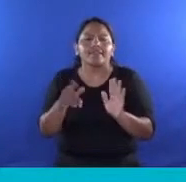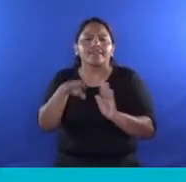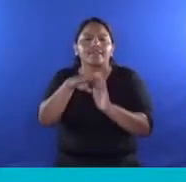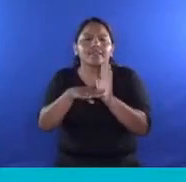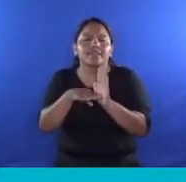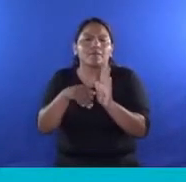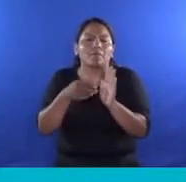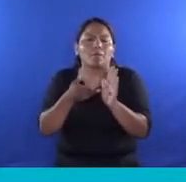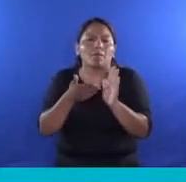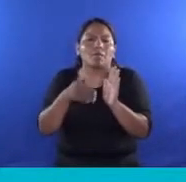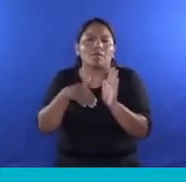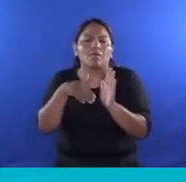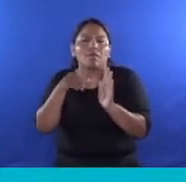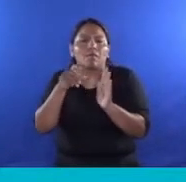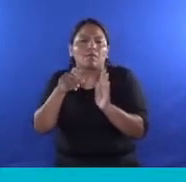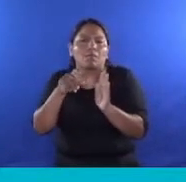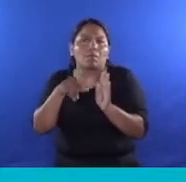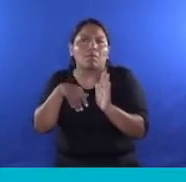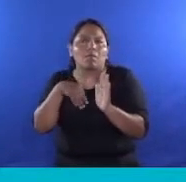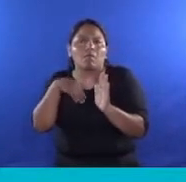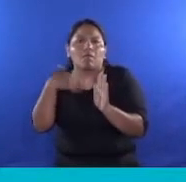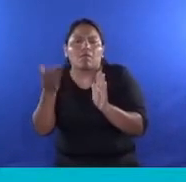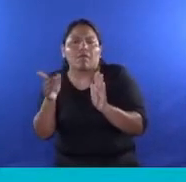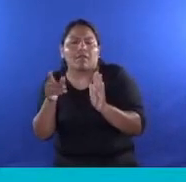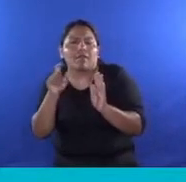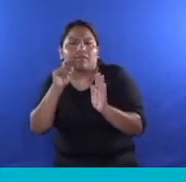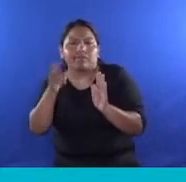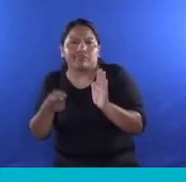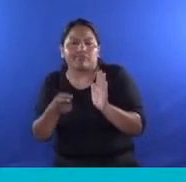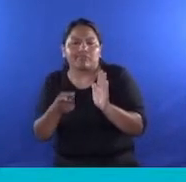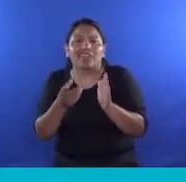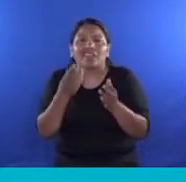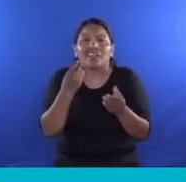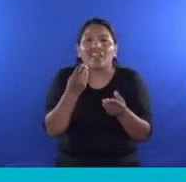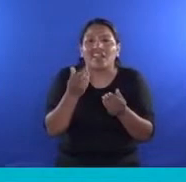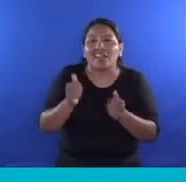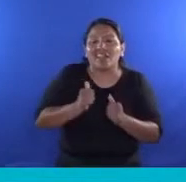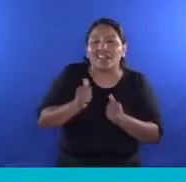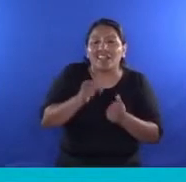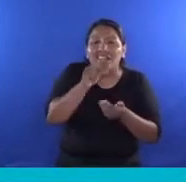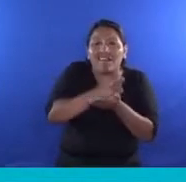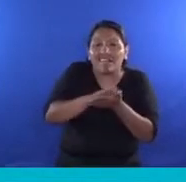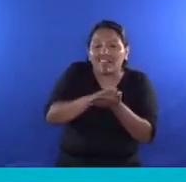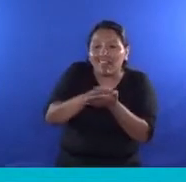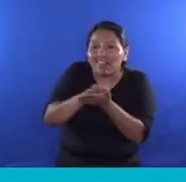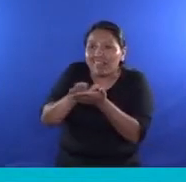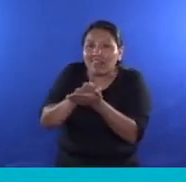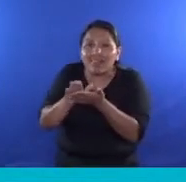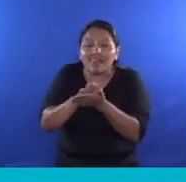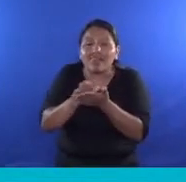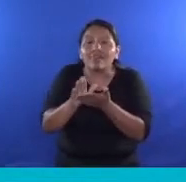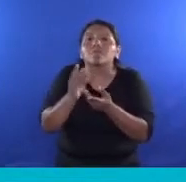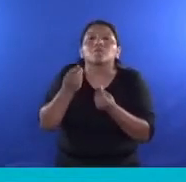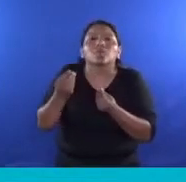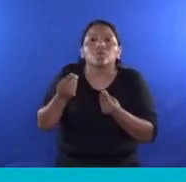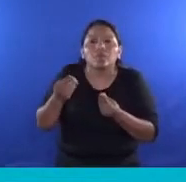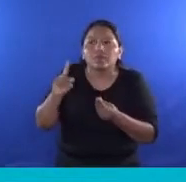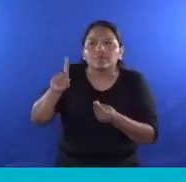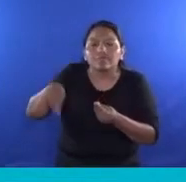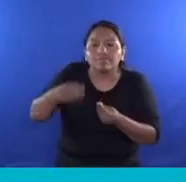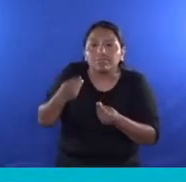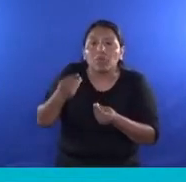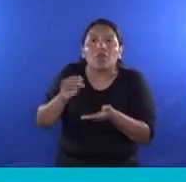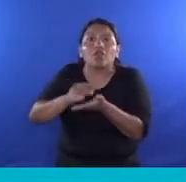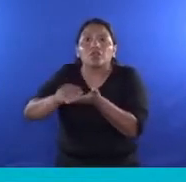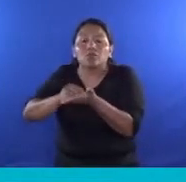normas. Nuestras normas hablan de que las vacancias se generan únicamente cuando el diputado